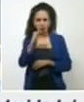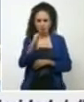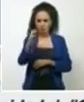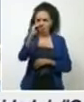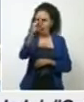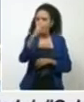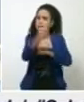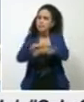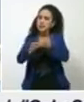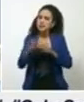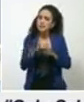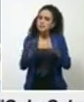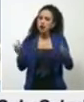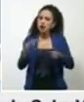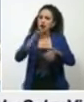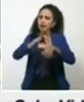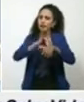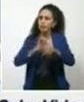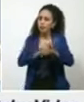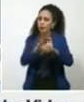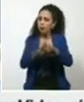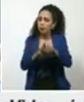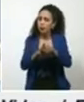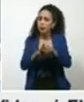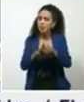mayor número de casos y